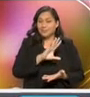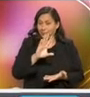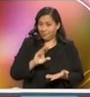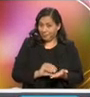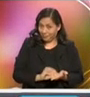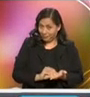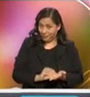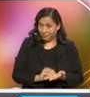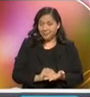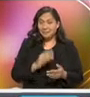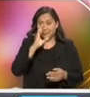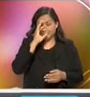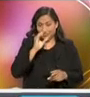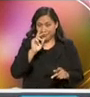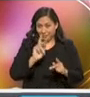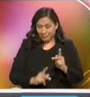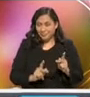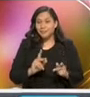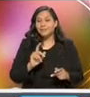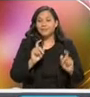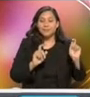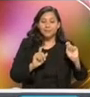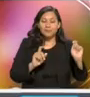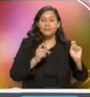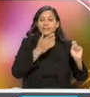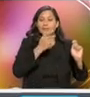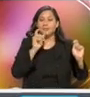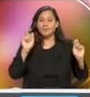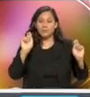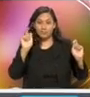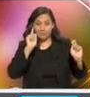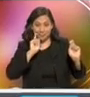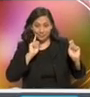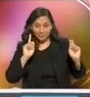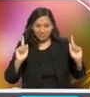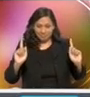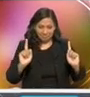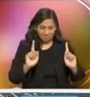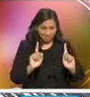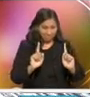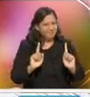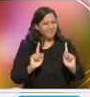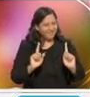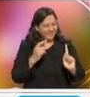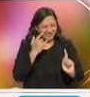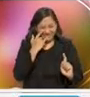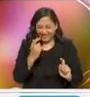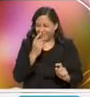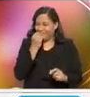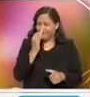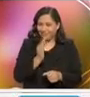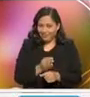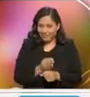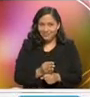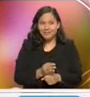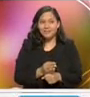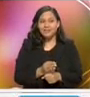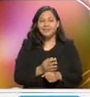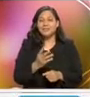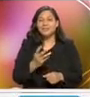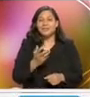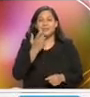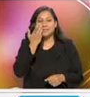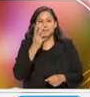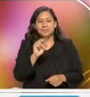que no se concreta, hay un novio y una novia. Está muy chistoso, es una obra sin más pretensión